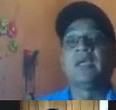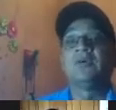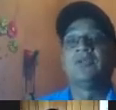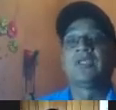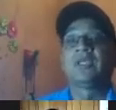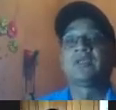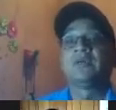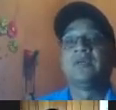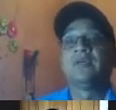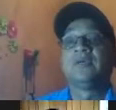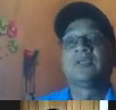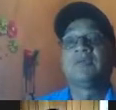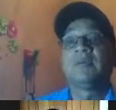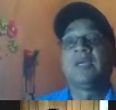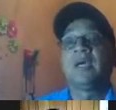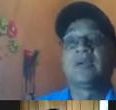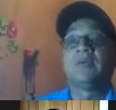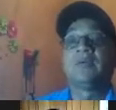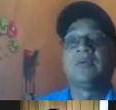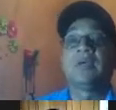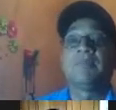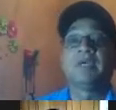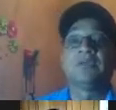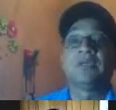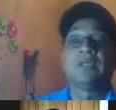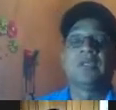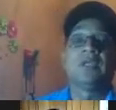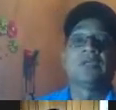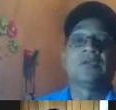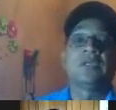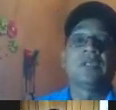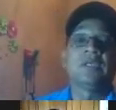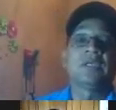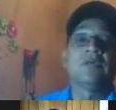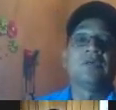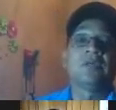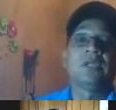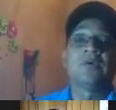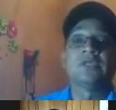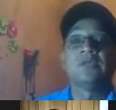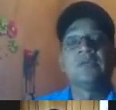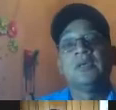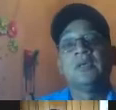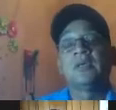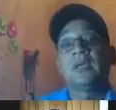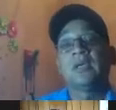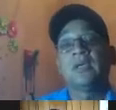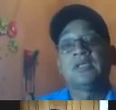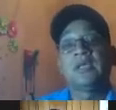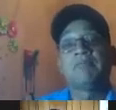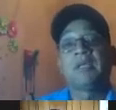mensaje de texto, continuar manejar un espacio de esto digitalizado en la educación,